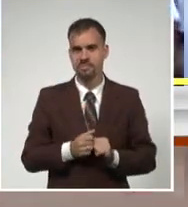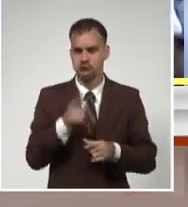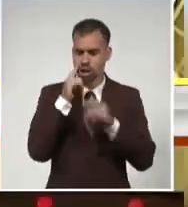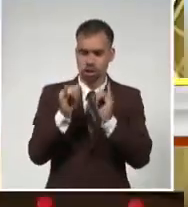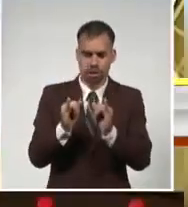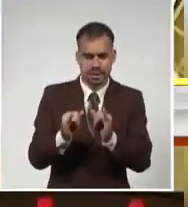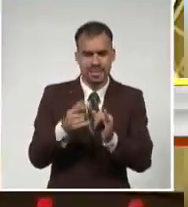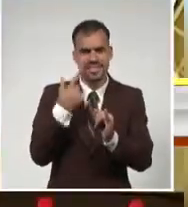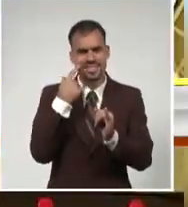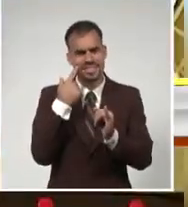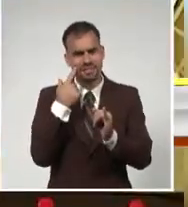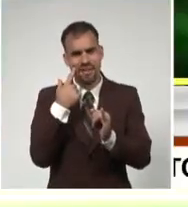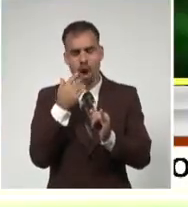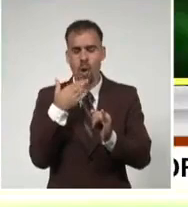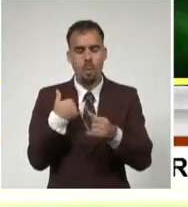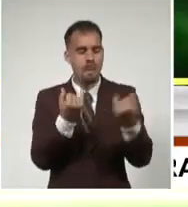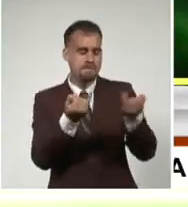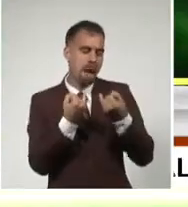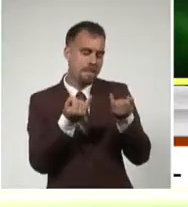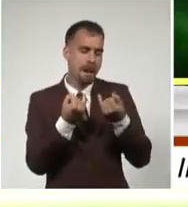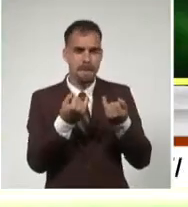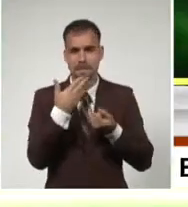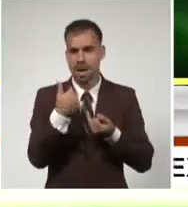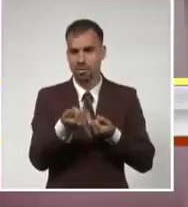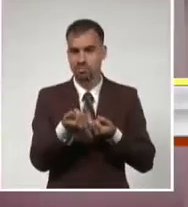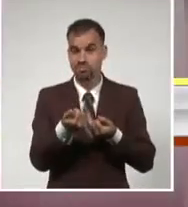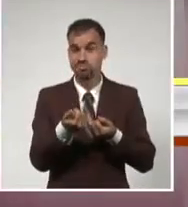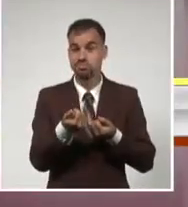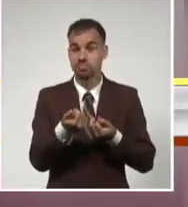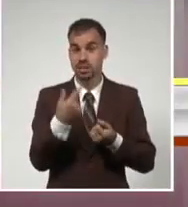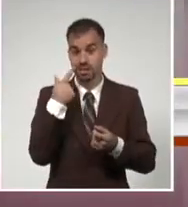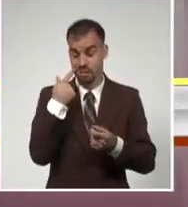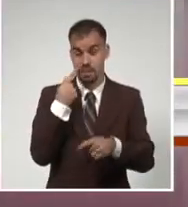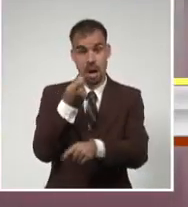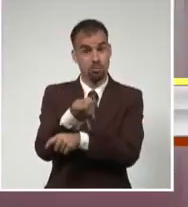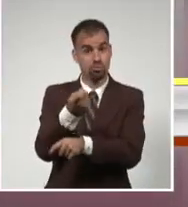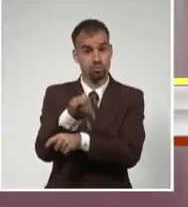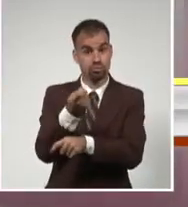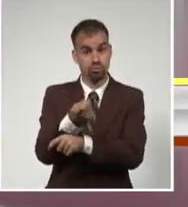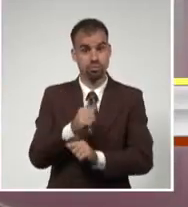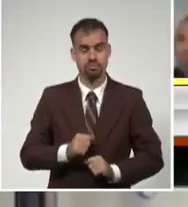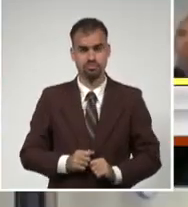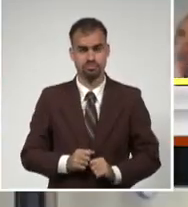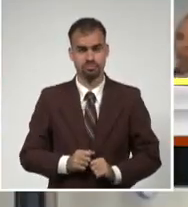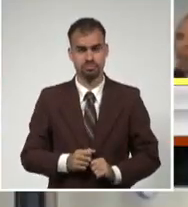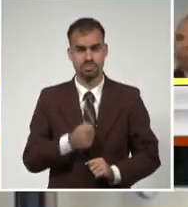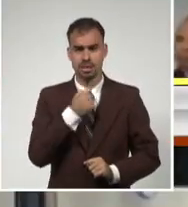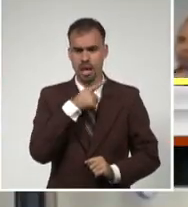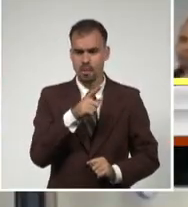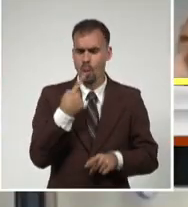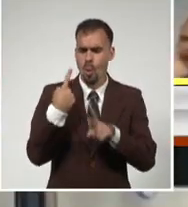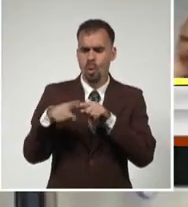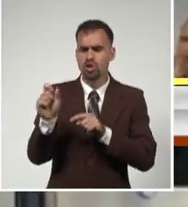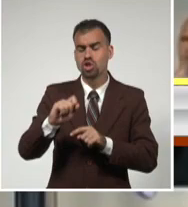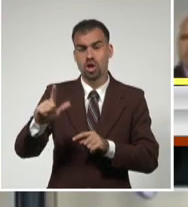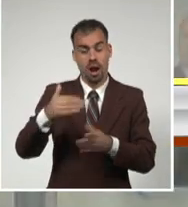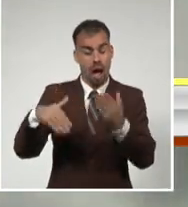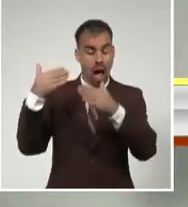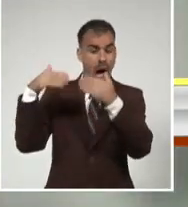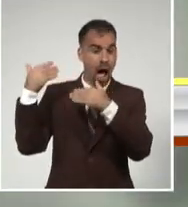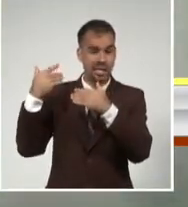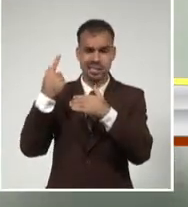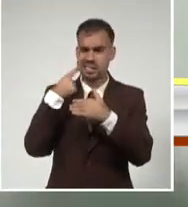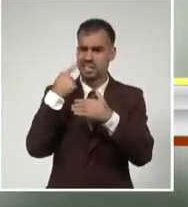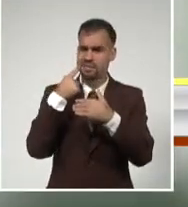del orbe y colocarnos en contexto. Se instala para la enseñanza, sin el velo amarillo de la crónica social que en otros tiempos respondía al paladar